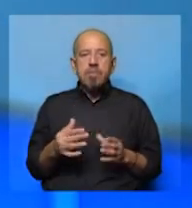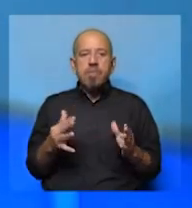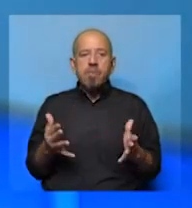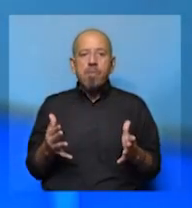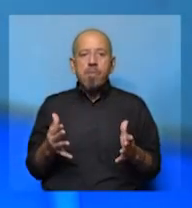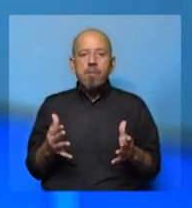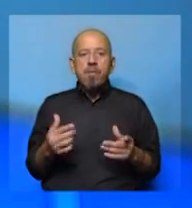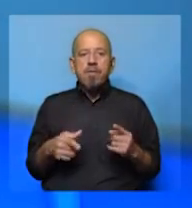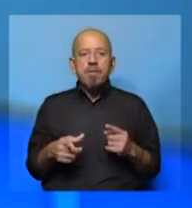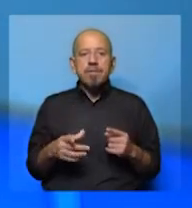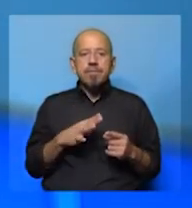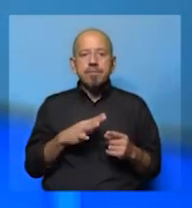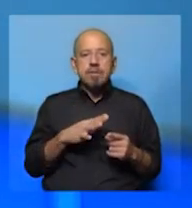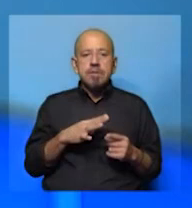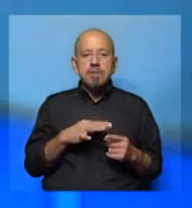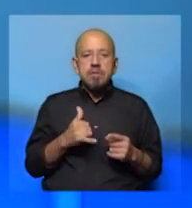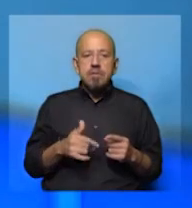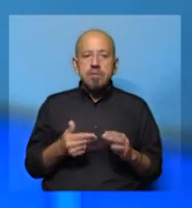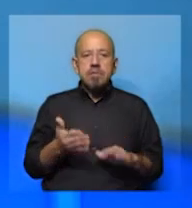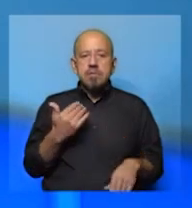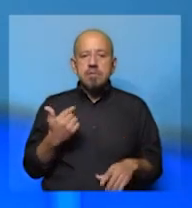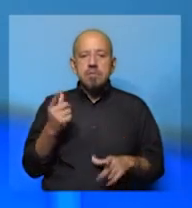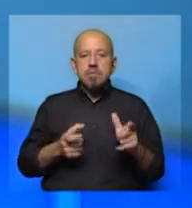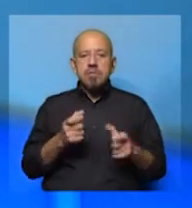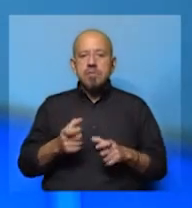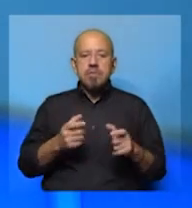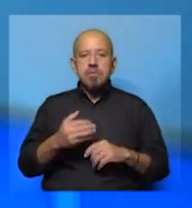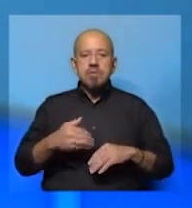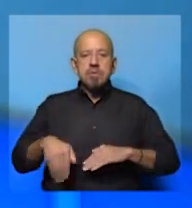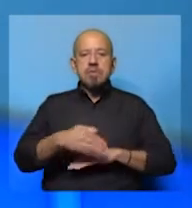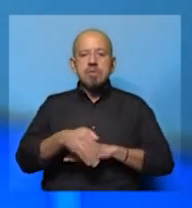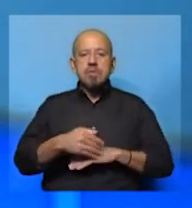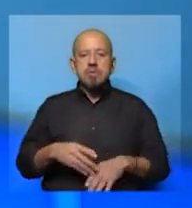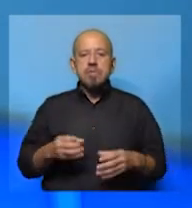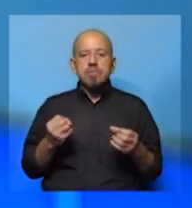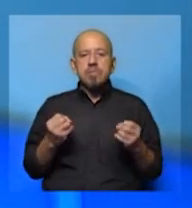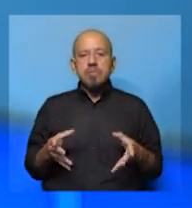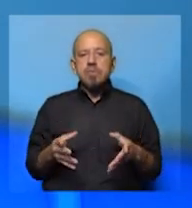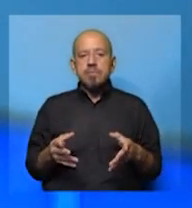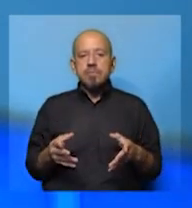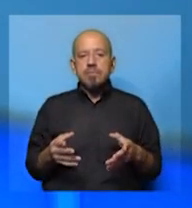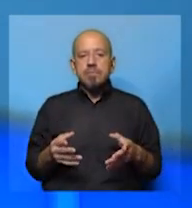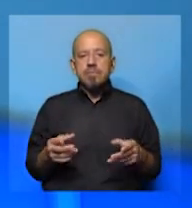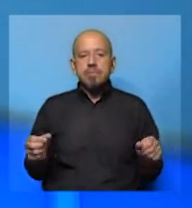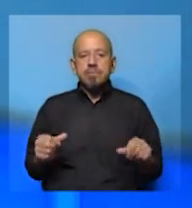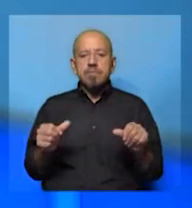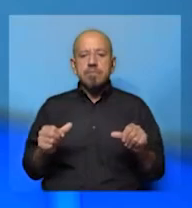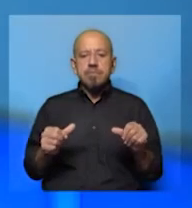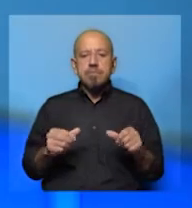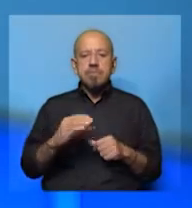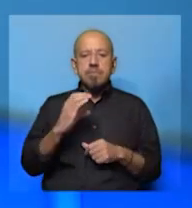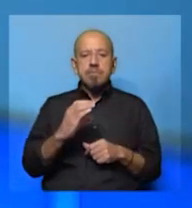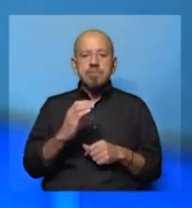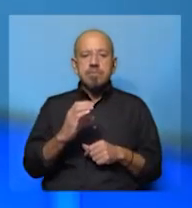que producen que tengamos más personas en situación de calle Porque cuando uno hace los censos como